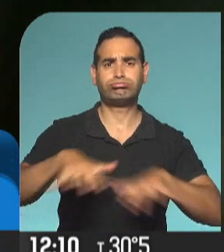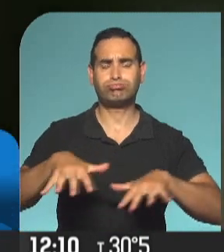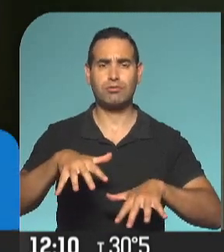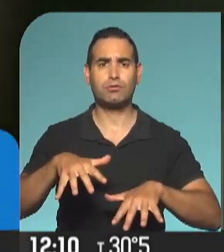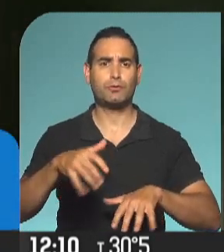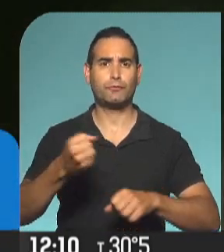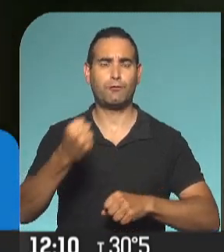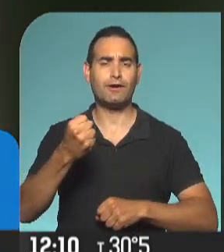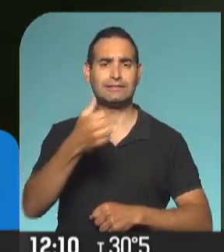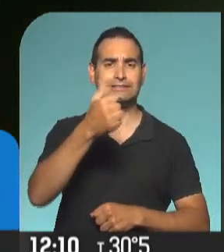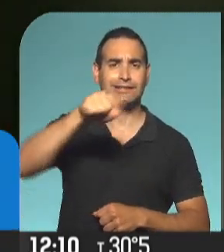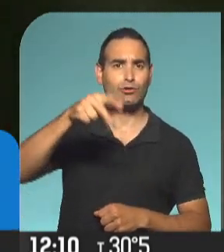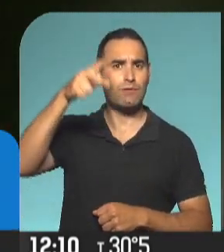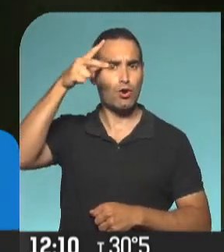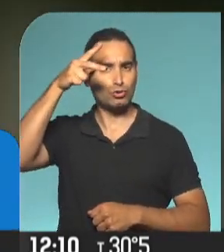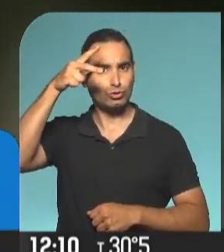grados de magnitud.